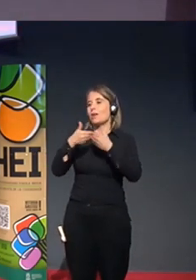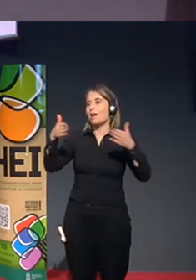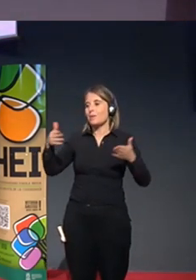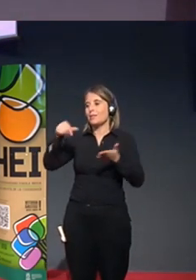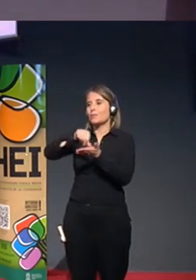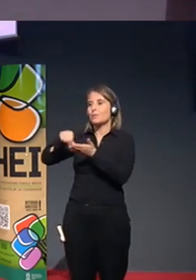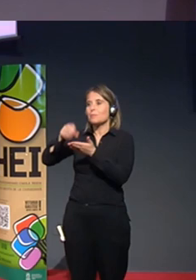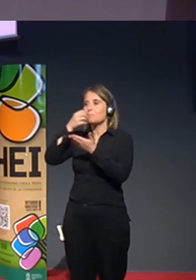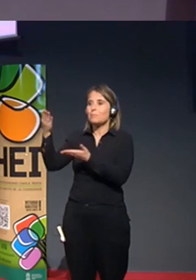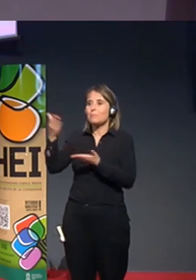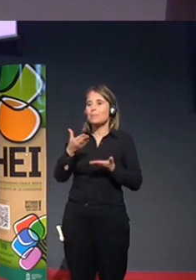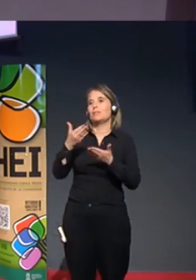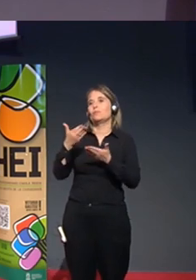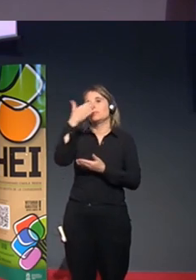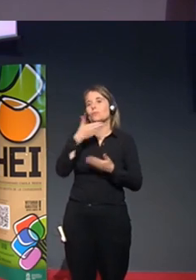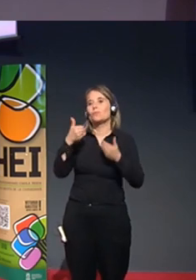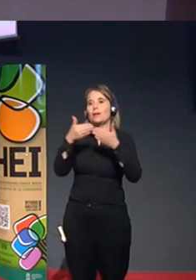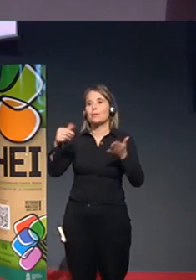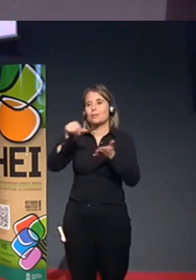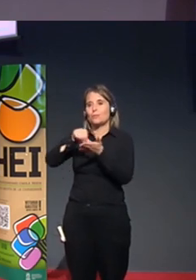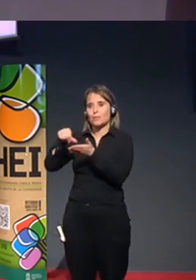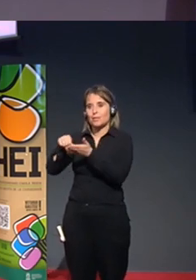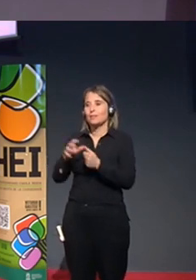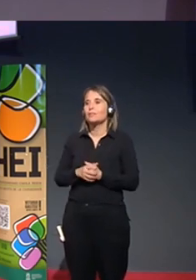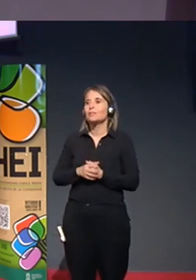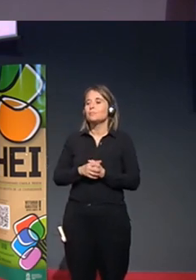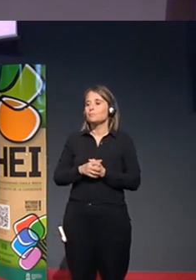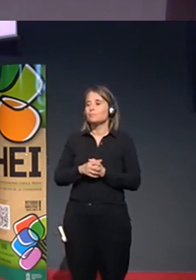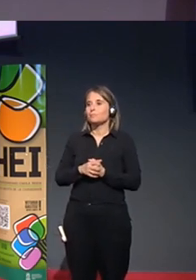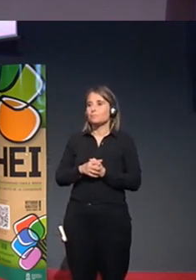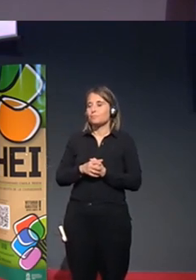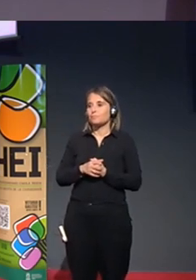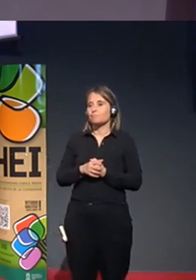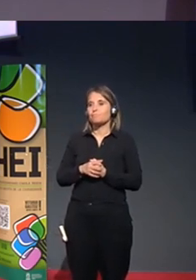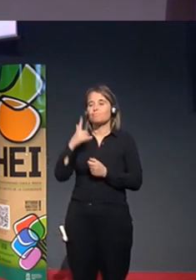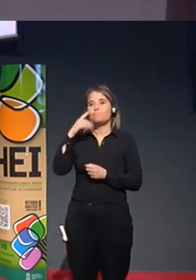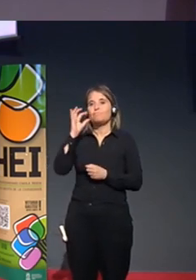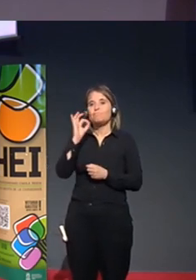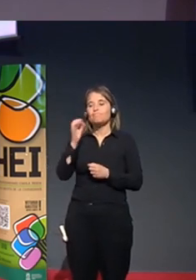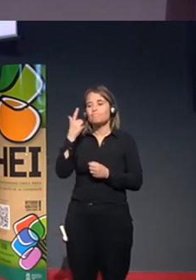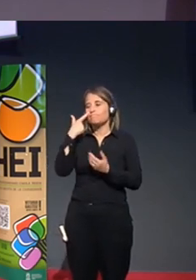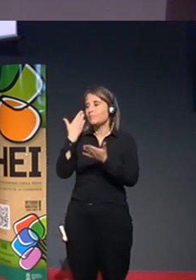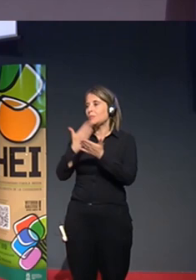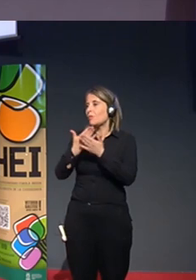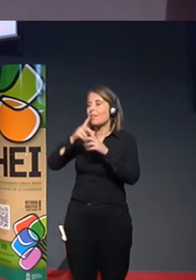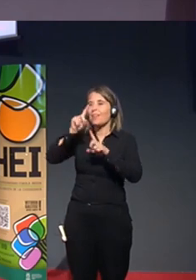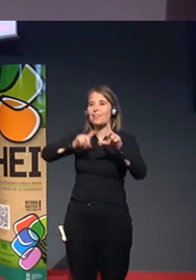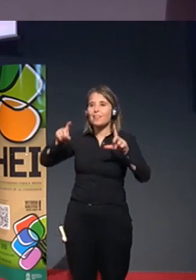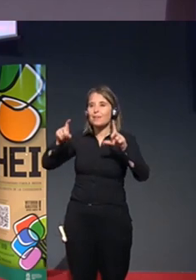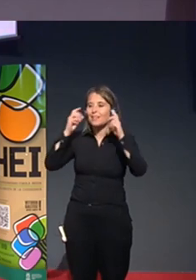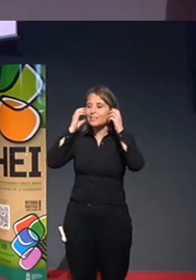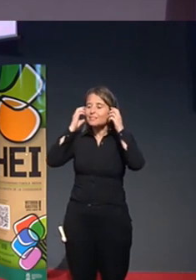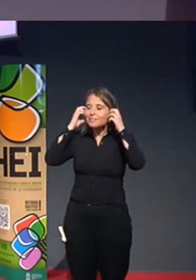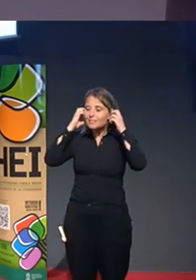ciudadanía errita artas escola ensayo berri on etara Lo cierto es que las cifras son Yo diría que tan